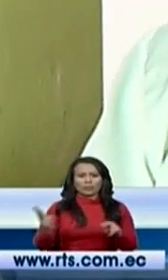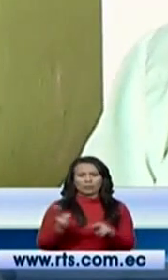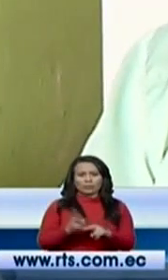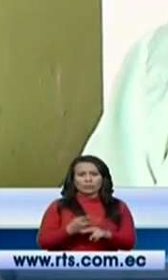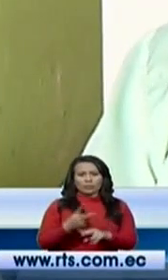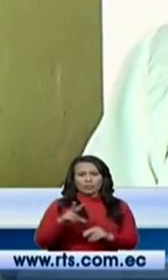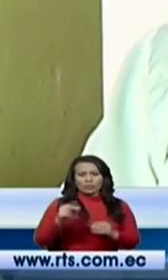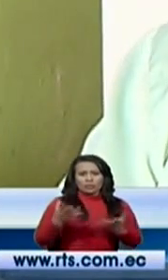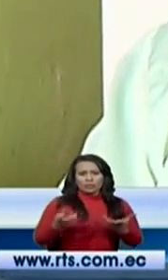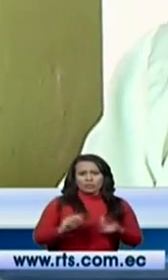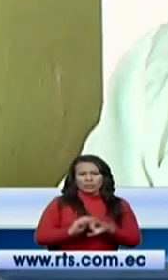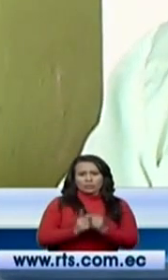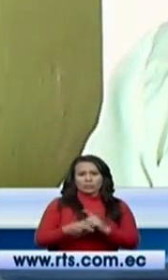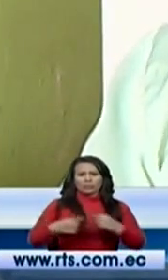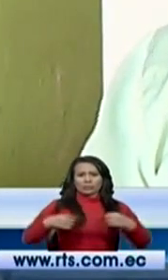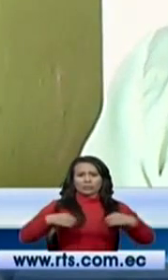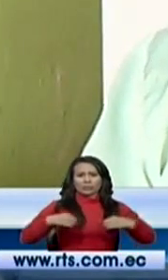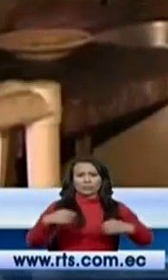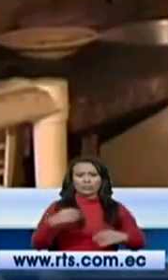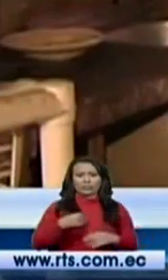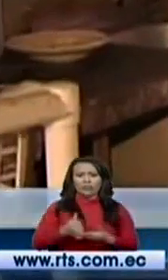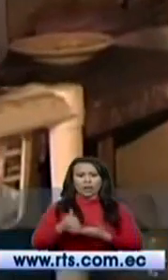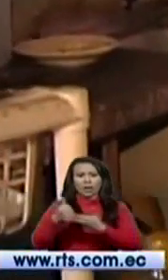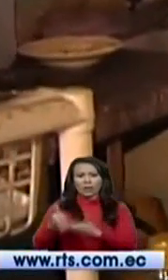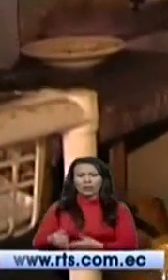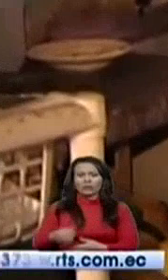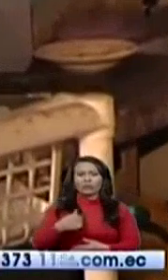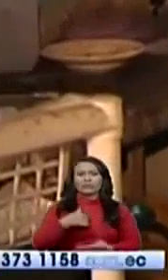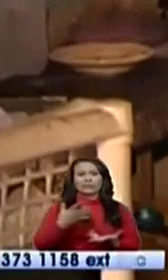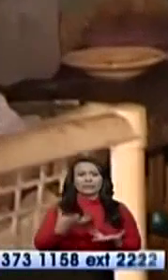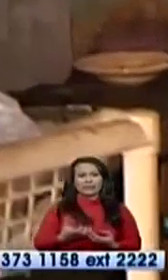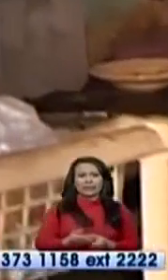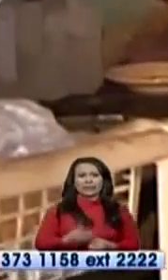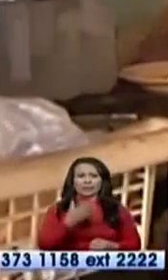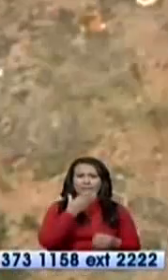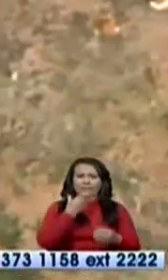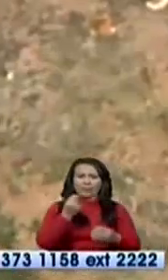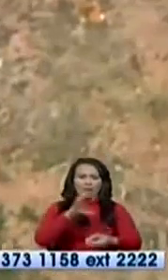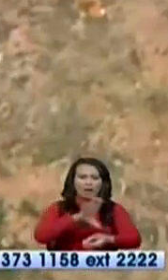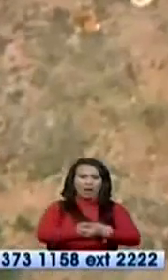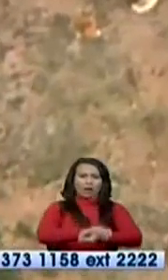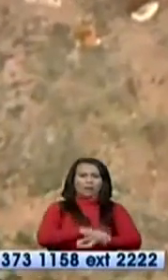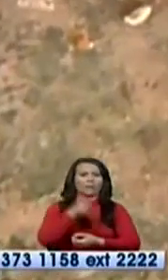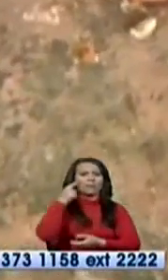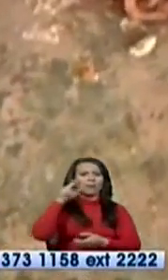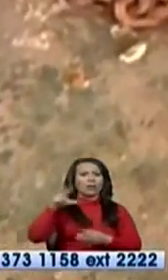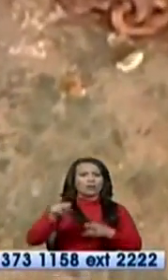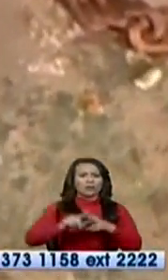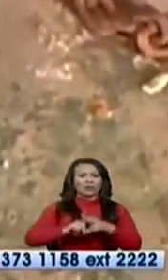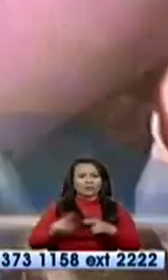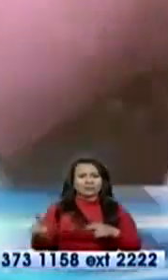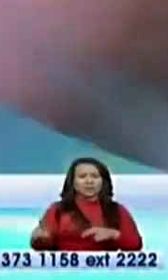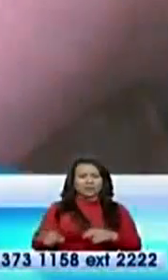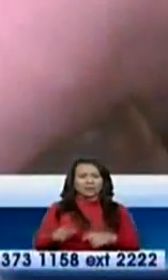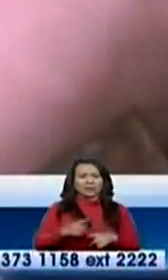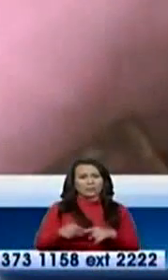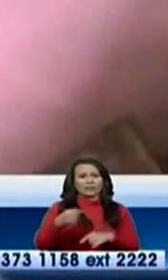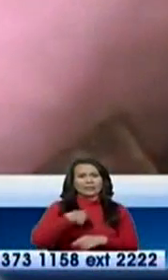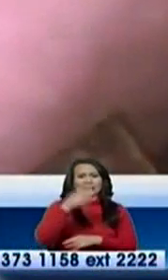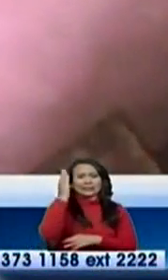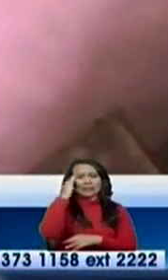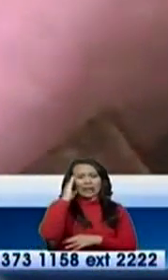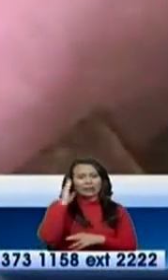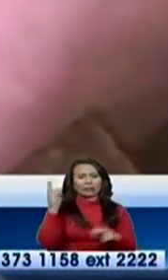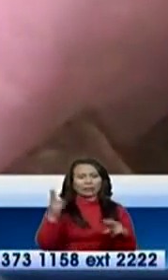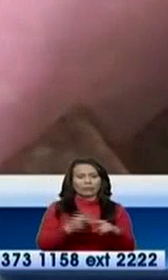cambiarse ropa, yo tengo que cambiar como a un niño. Que a veces lo quisiera encadenar para que no se le escape, pero sabe que no es lo correcto,